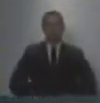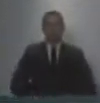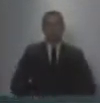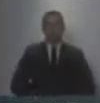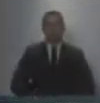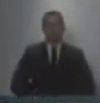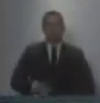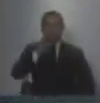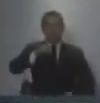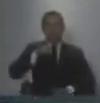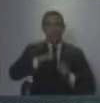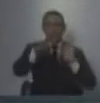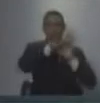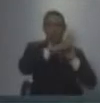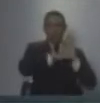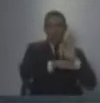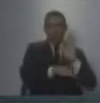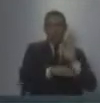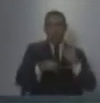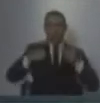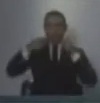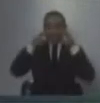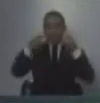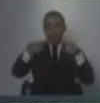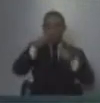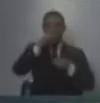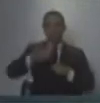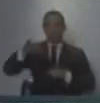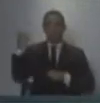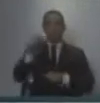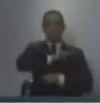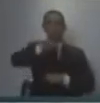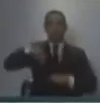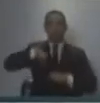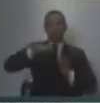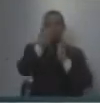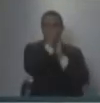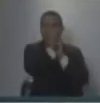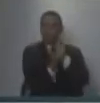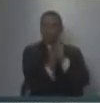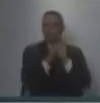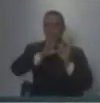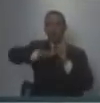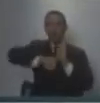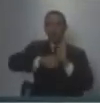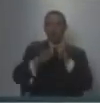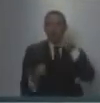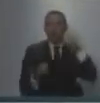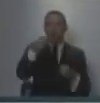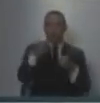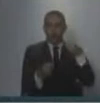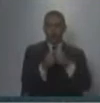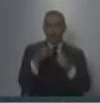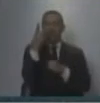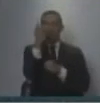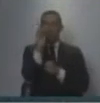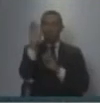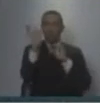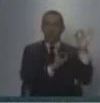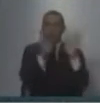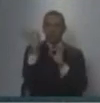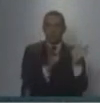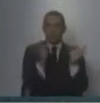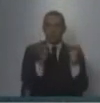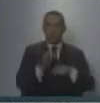Durante los planes de seguridad puestos en práctica el año pasado, logramos disminuir el robo de vehículos en un 20%. Sacamos de la